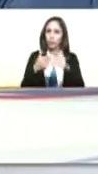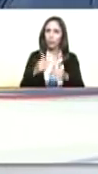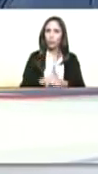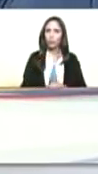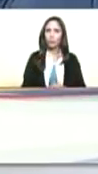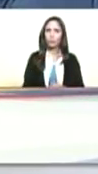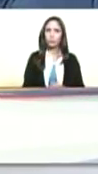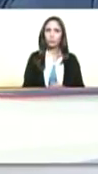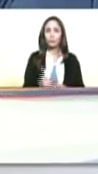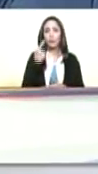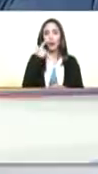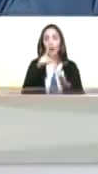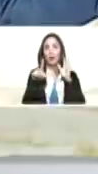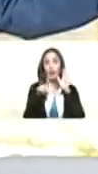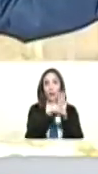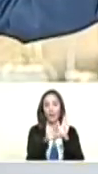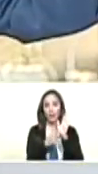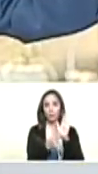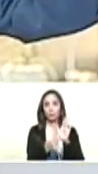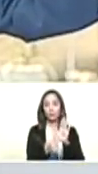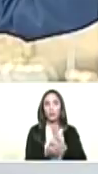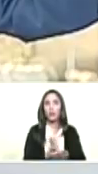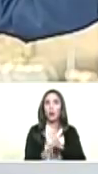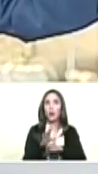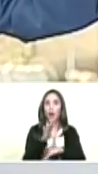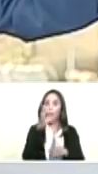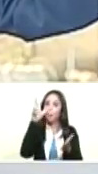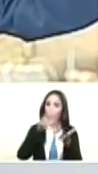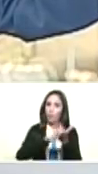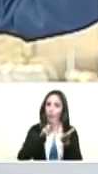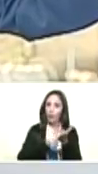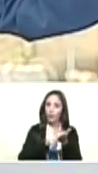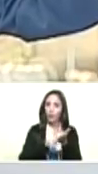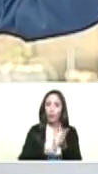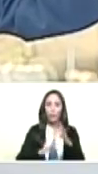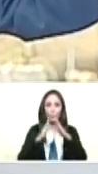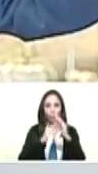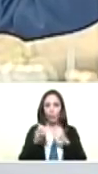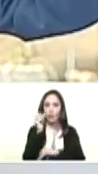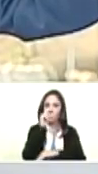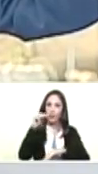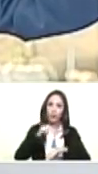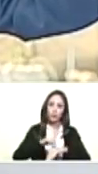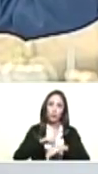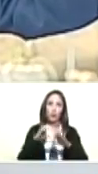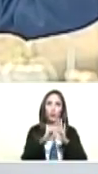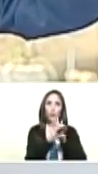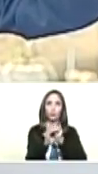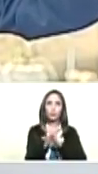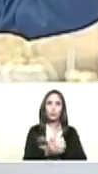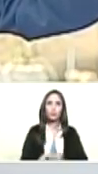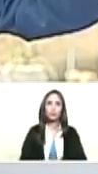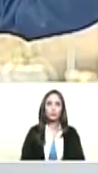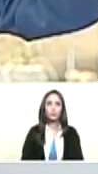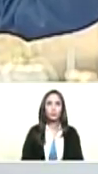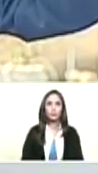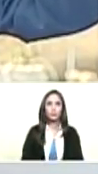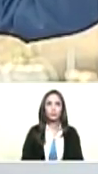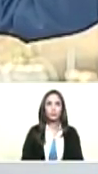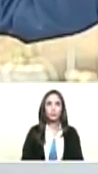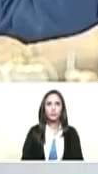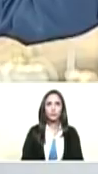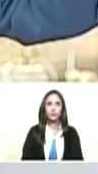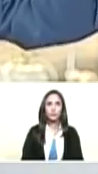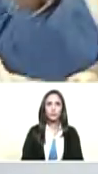hacer está en esta ley constitucional aprobada por la soberanísima Asamblea Nacional